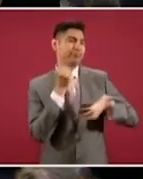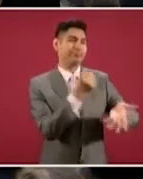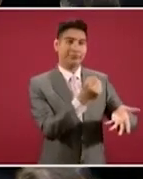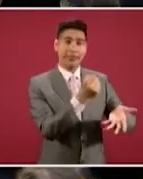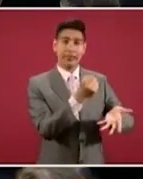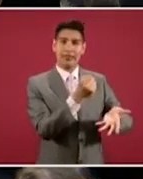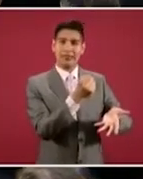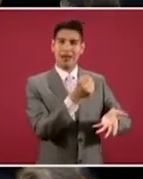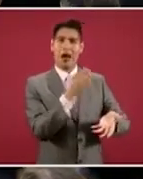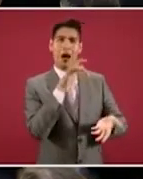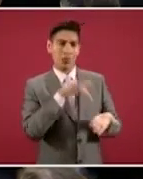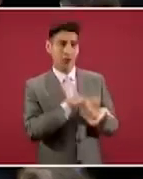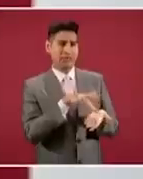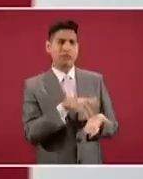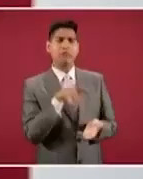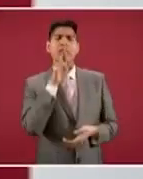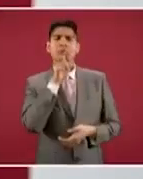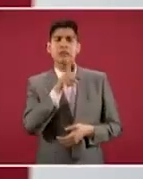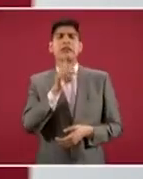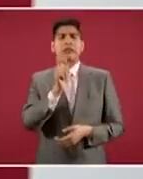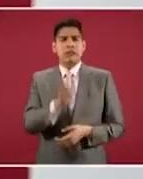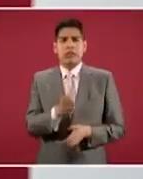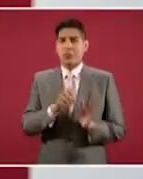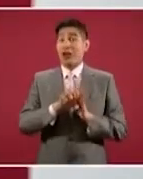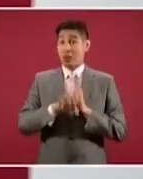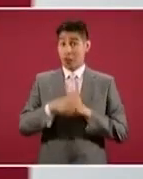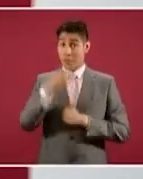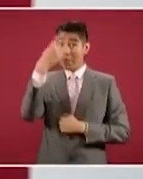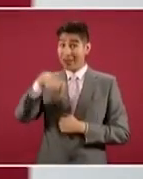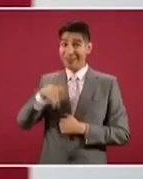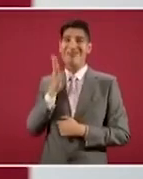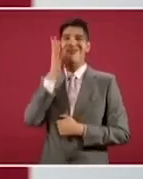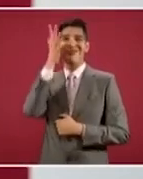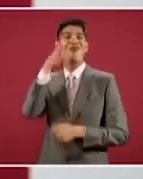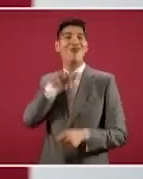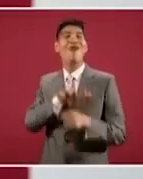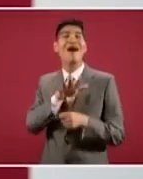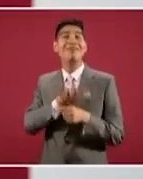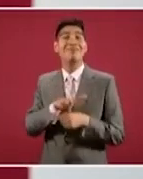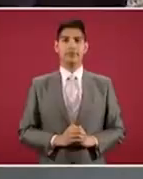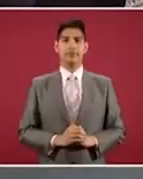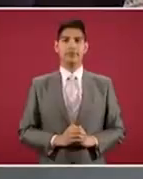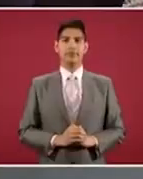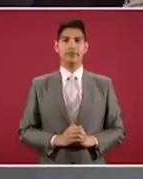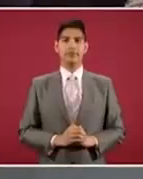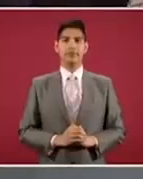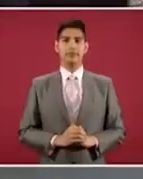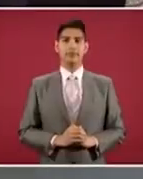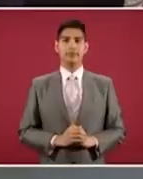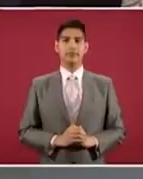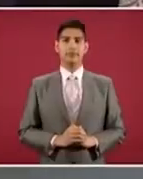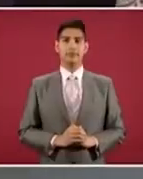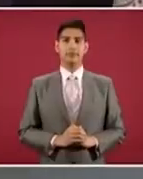vital que méxico queremos para nuestros hijos y para nuestros nietos